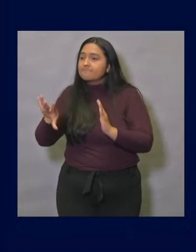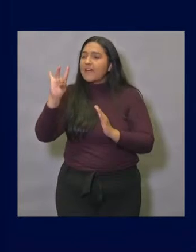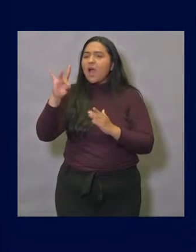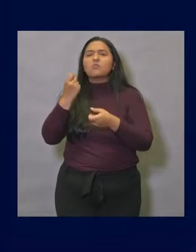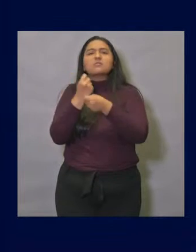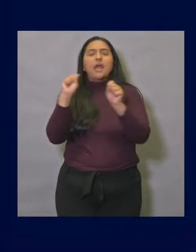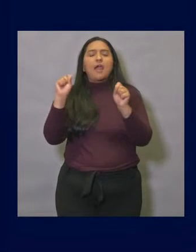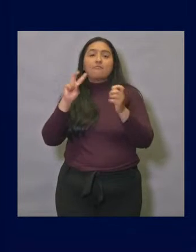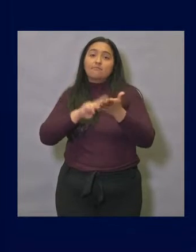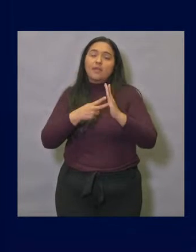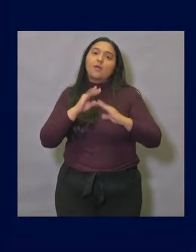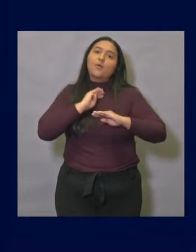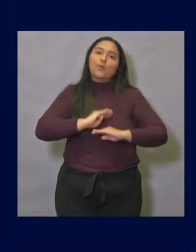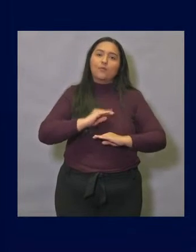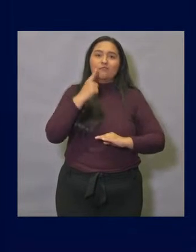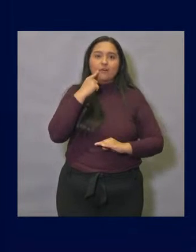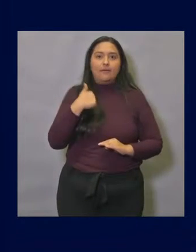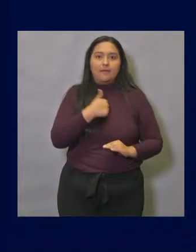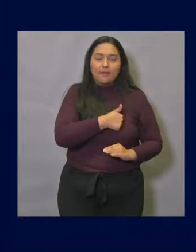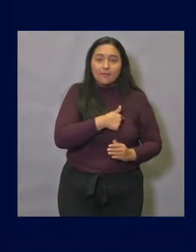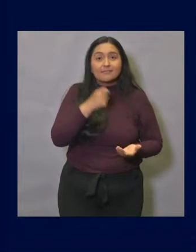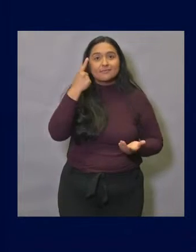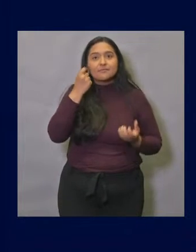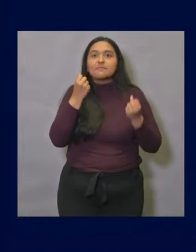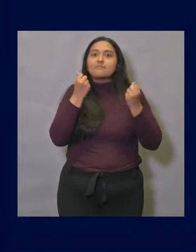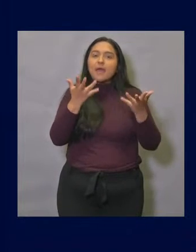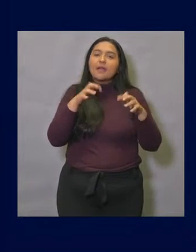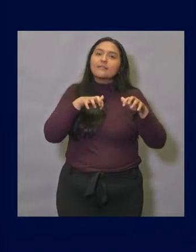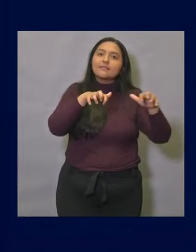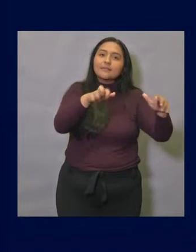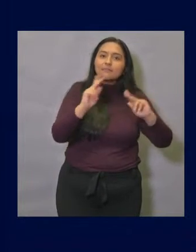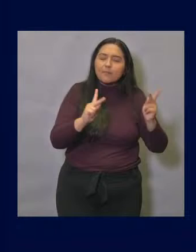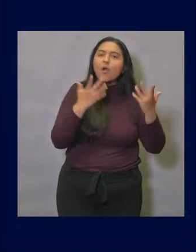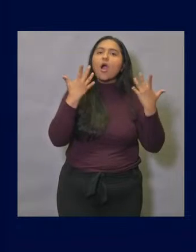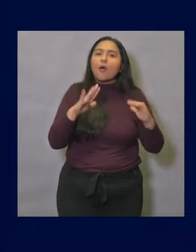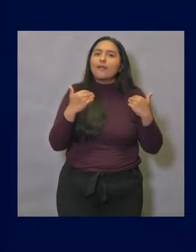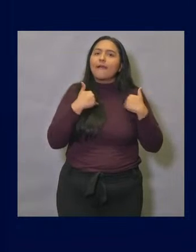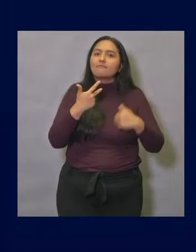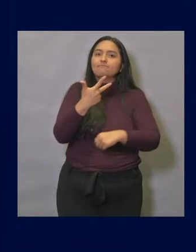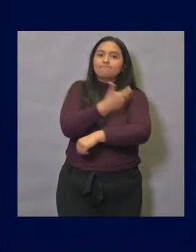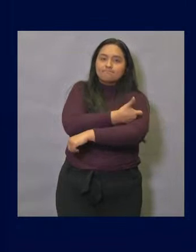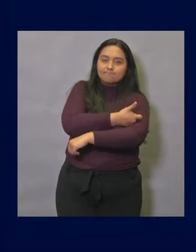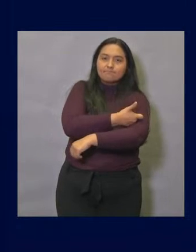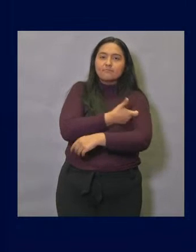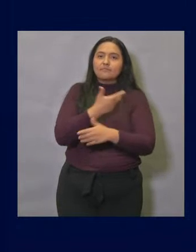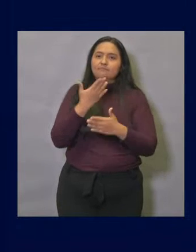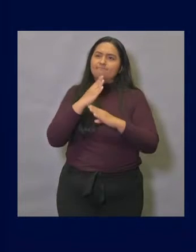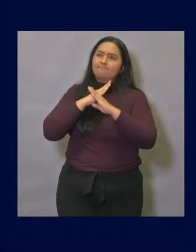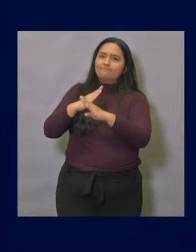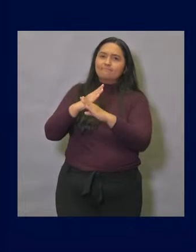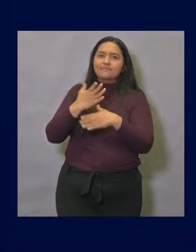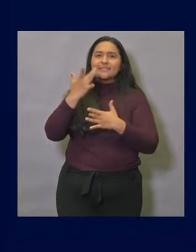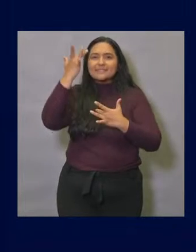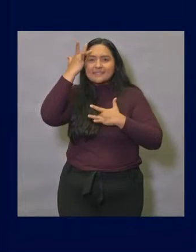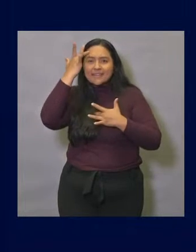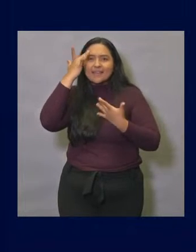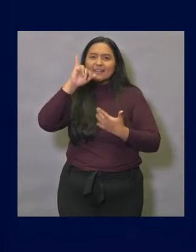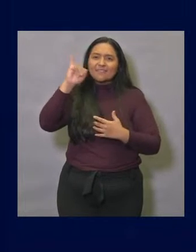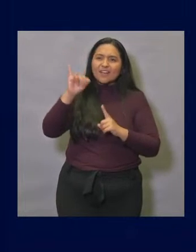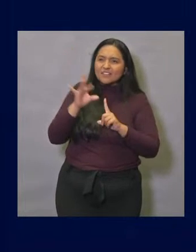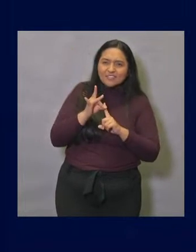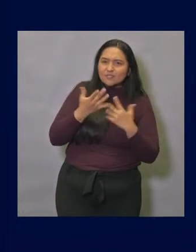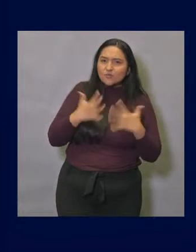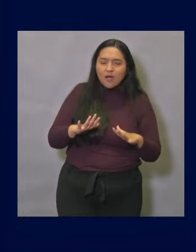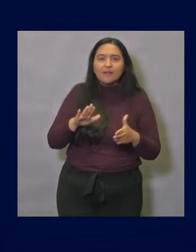continuará a medida que cientos de millones de personas sean vacunadas para prevenir infecciones, enfermedades graves